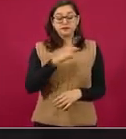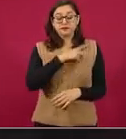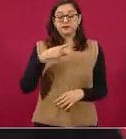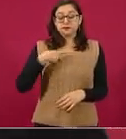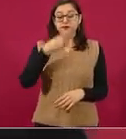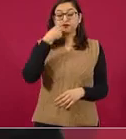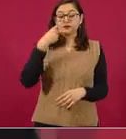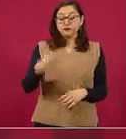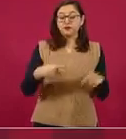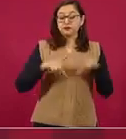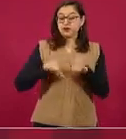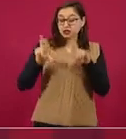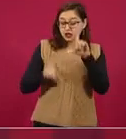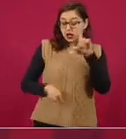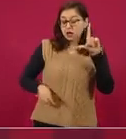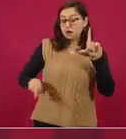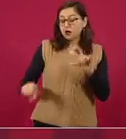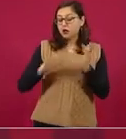avanza